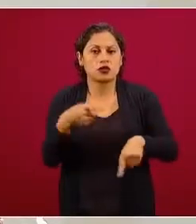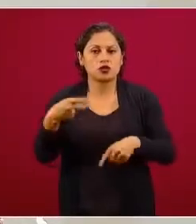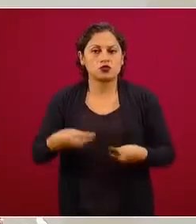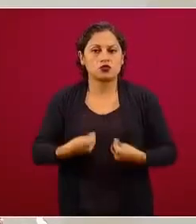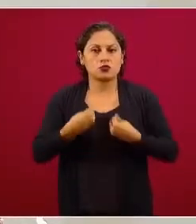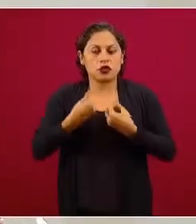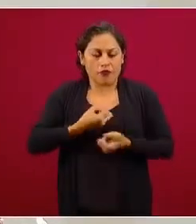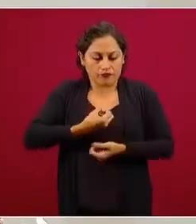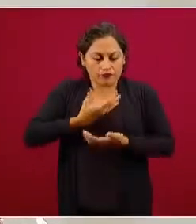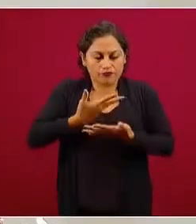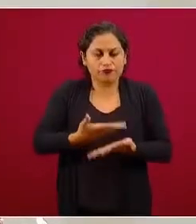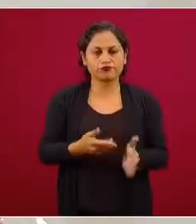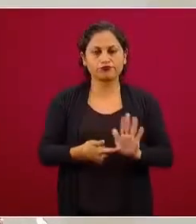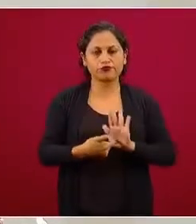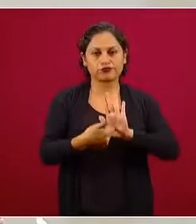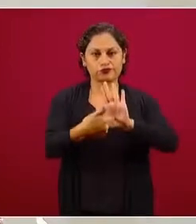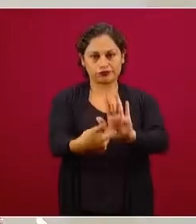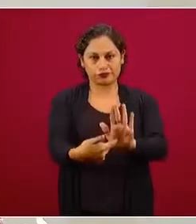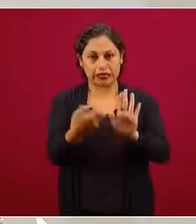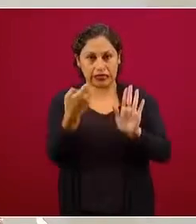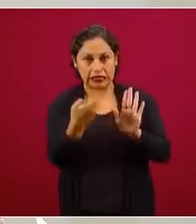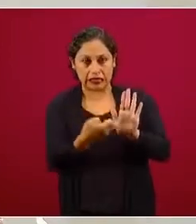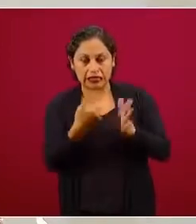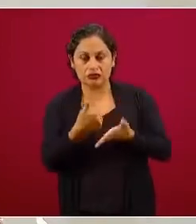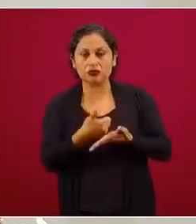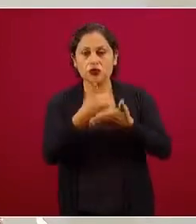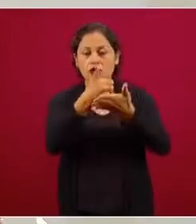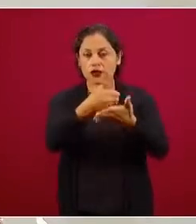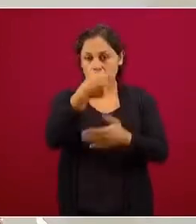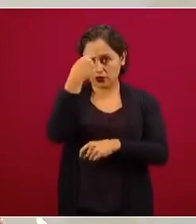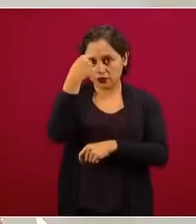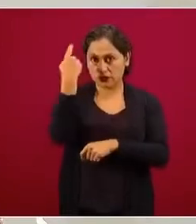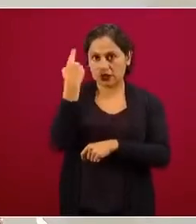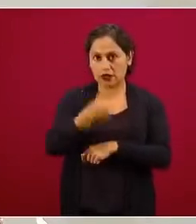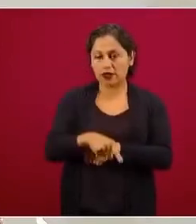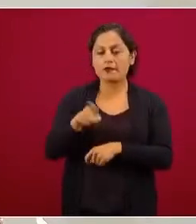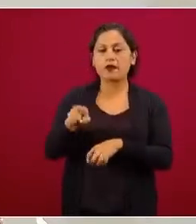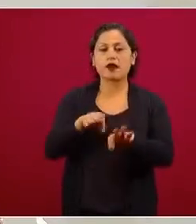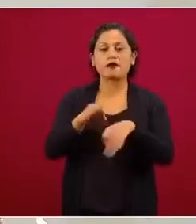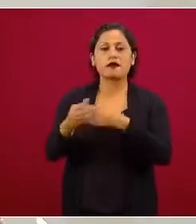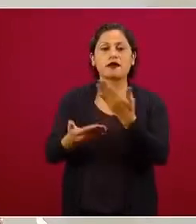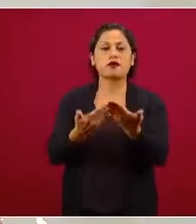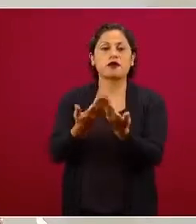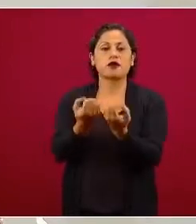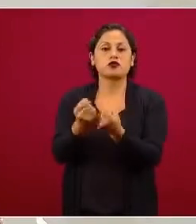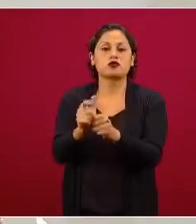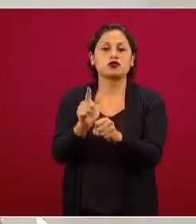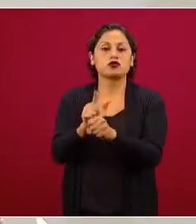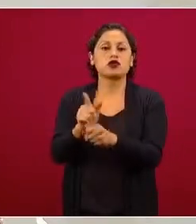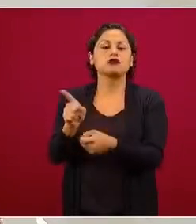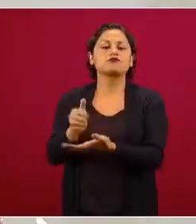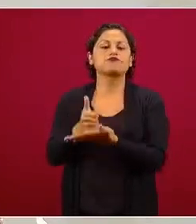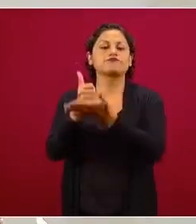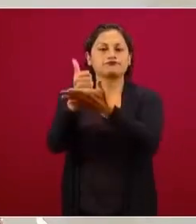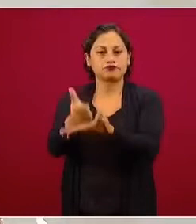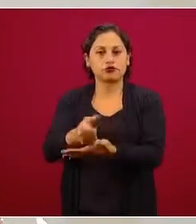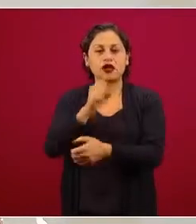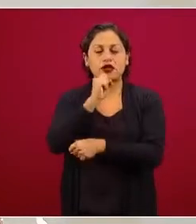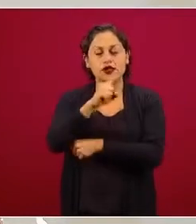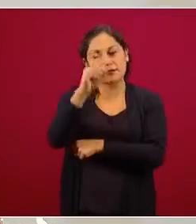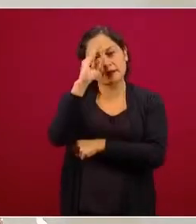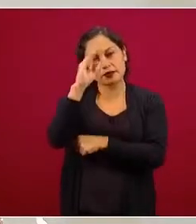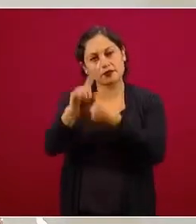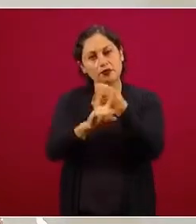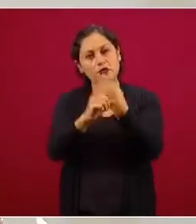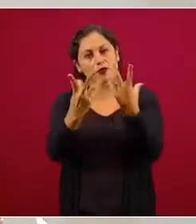Y a través de estas expresiones de historia de vida, el trabajo social se posiciona y también busca las alternativas de